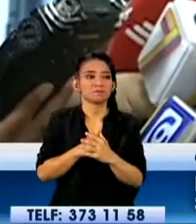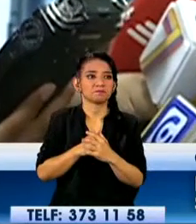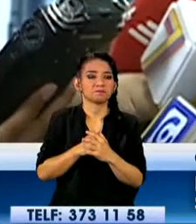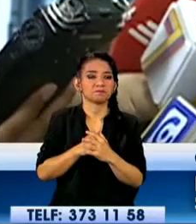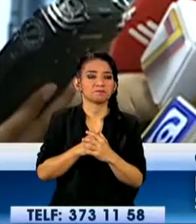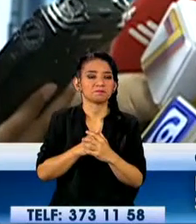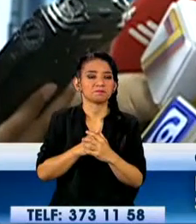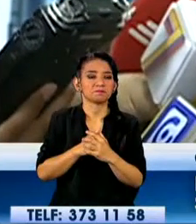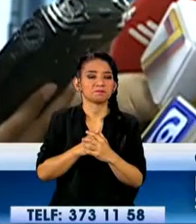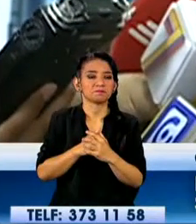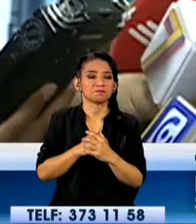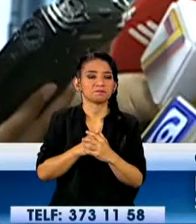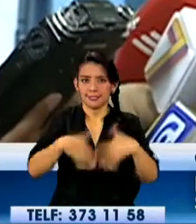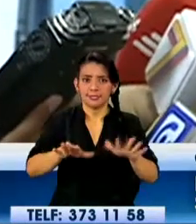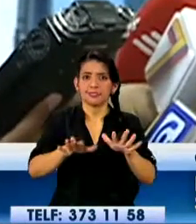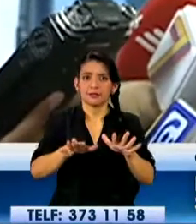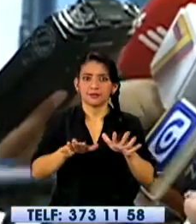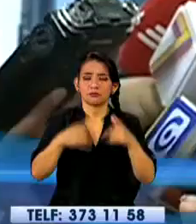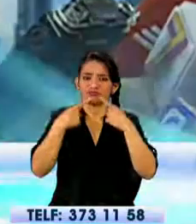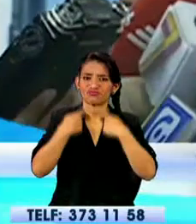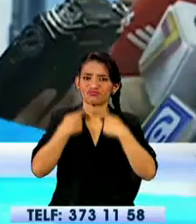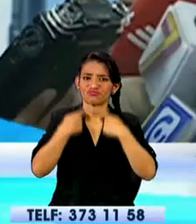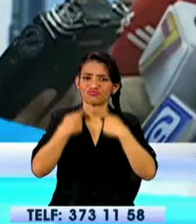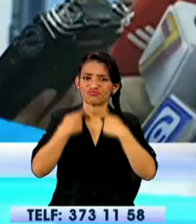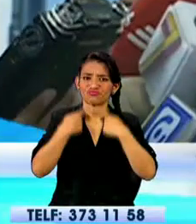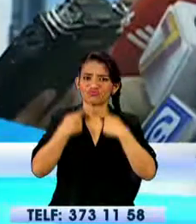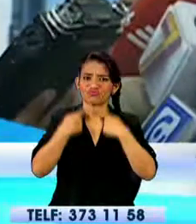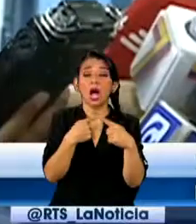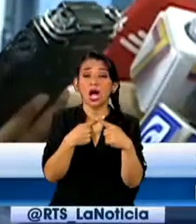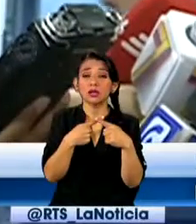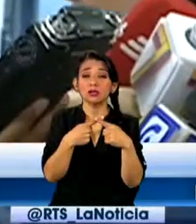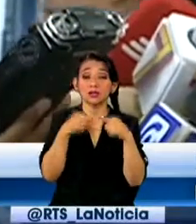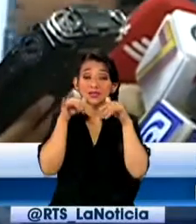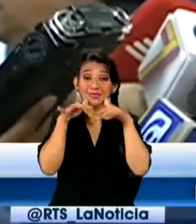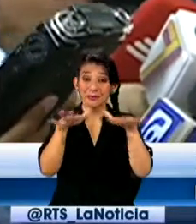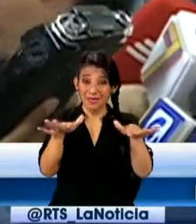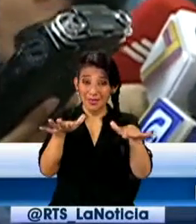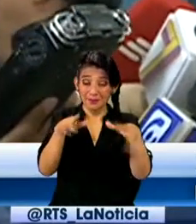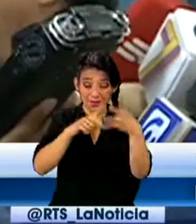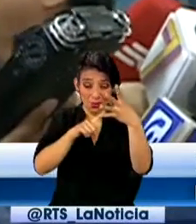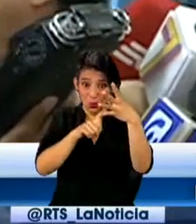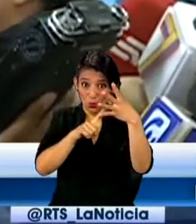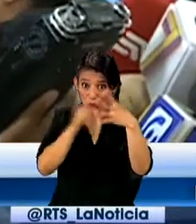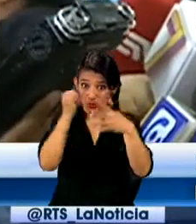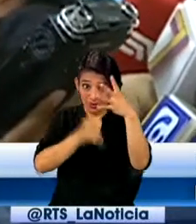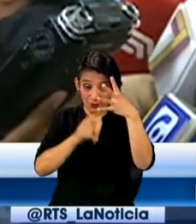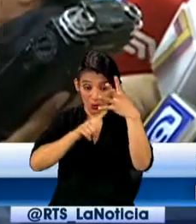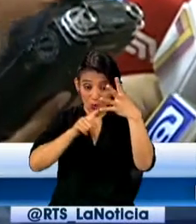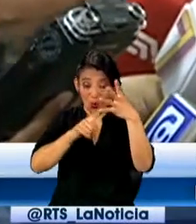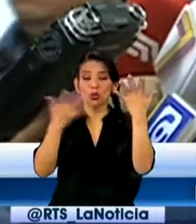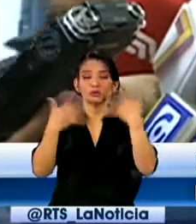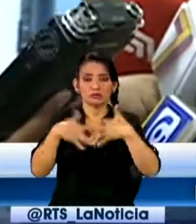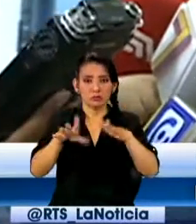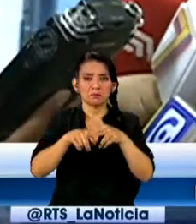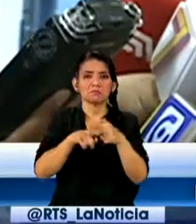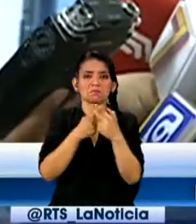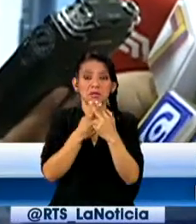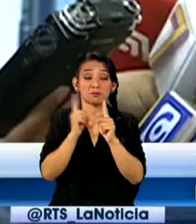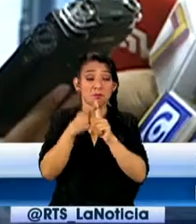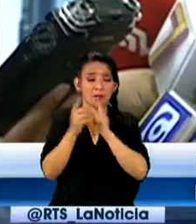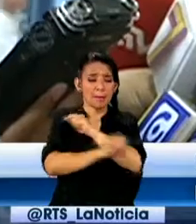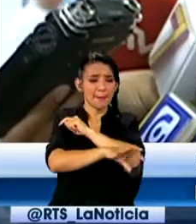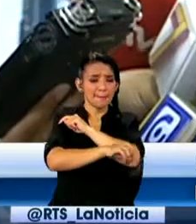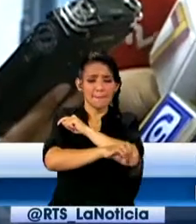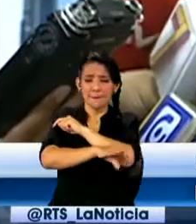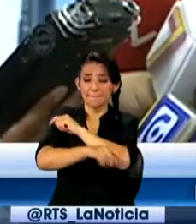completamente terminado y lo vamos a poner al aire, insisto, a finales de este mismo mes, en donde irá de la mano con la parte promocional para